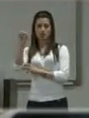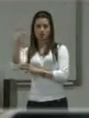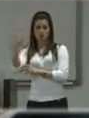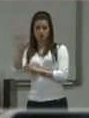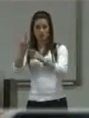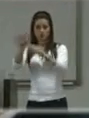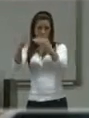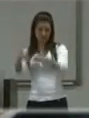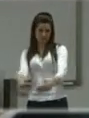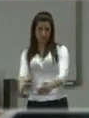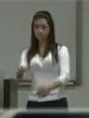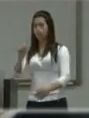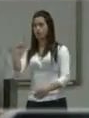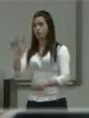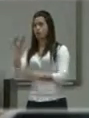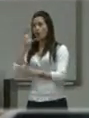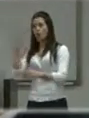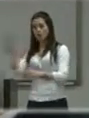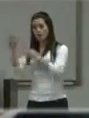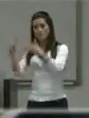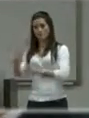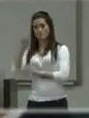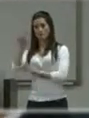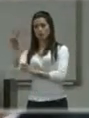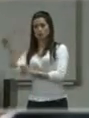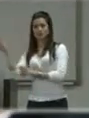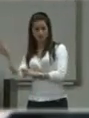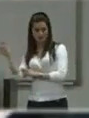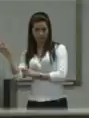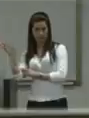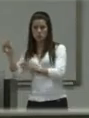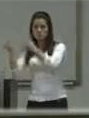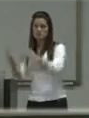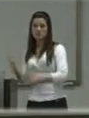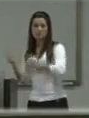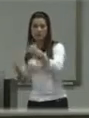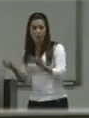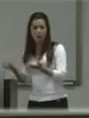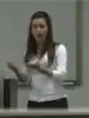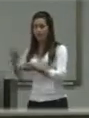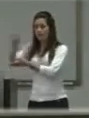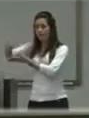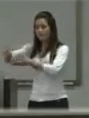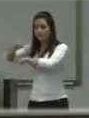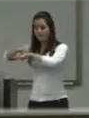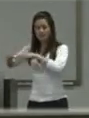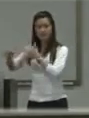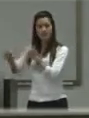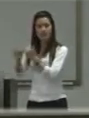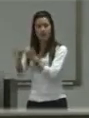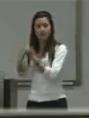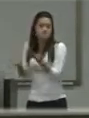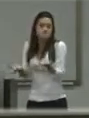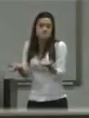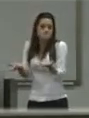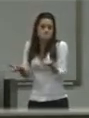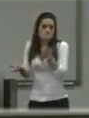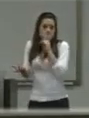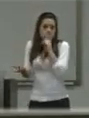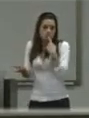y 127 hombres con discapacidad Aunque no nos dice Qué tipo de discapacidad ni quién firma el consentimiento informado ni si está bajo interdicción